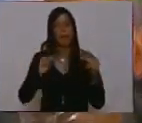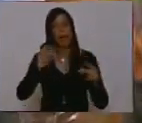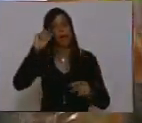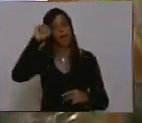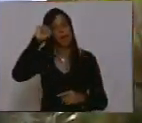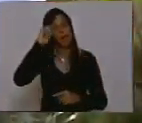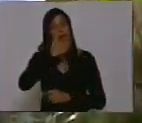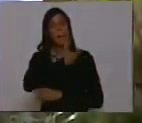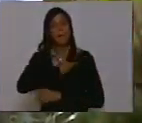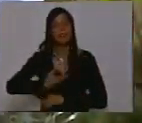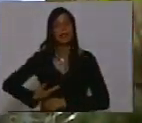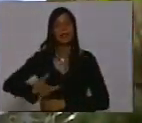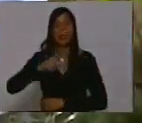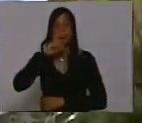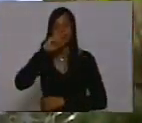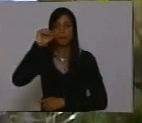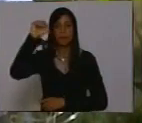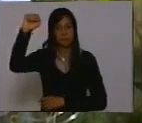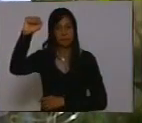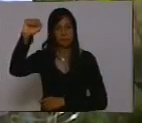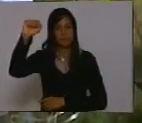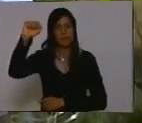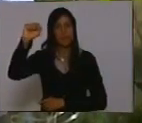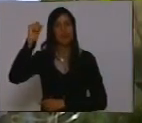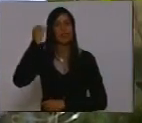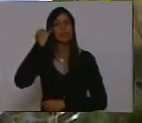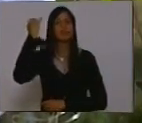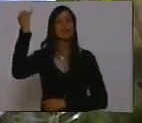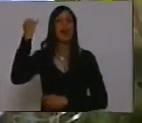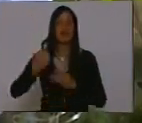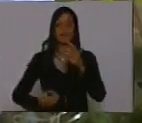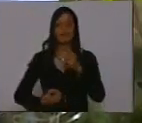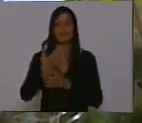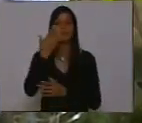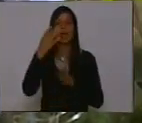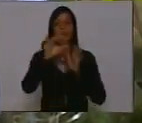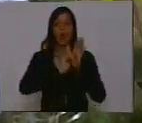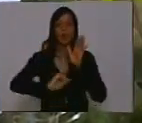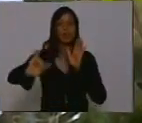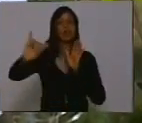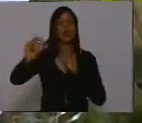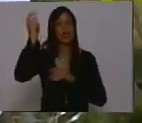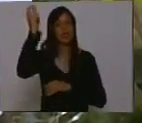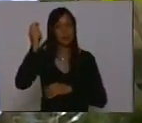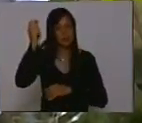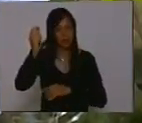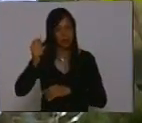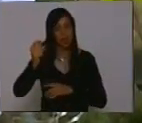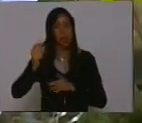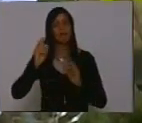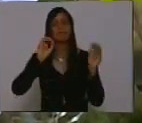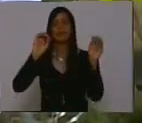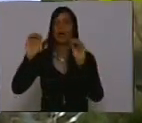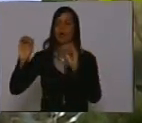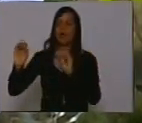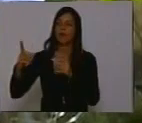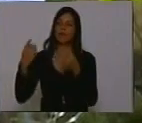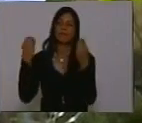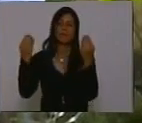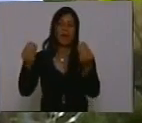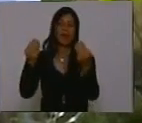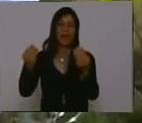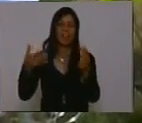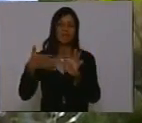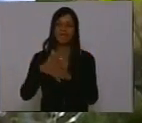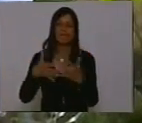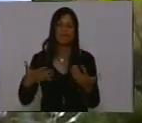presidente Nicolás Maduro, quien es el padre de esta Asamblea Nacional Constituyente, cuando la convocó en primer lugar para